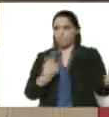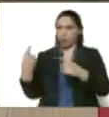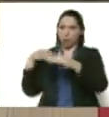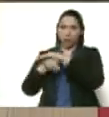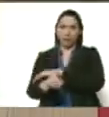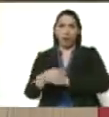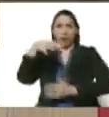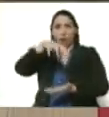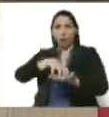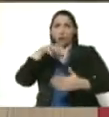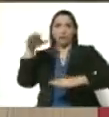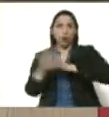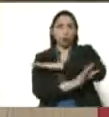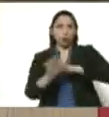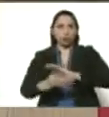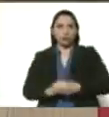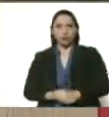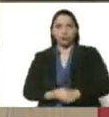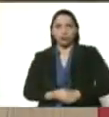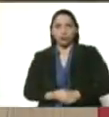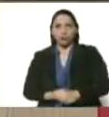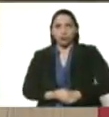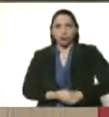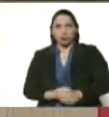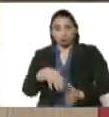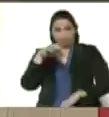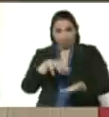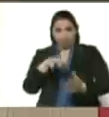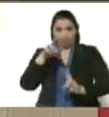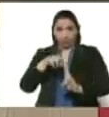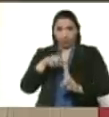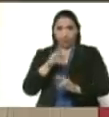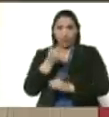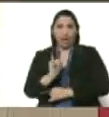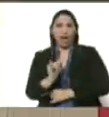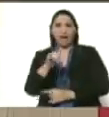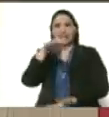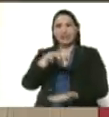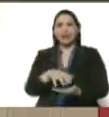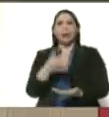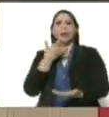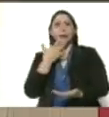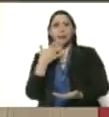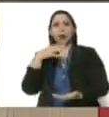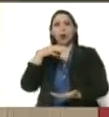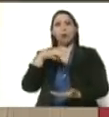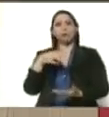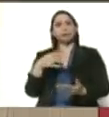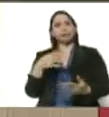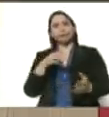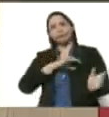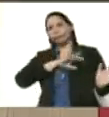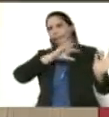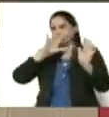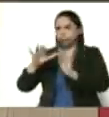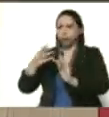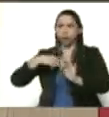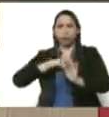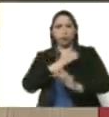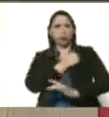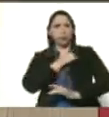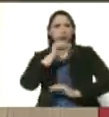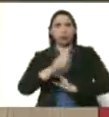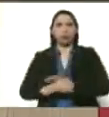estado fronterizo. En el caso del estado Táchira, que es el caso de mayor afluencia de retorno de nuestros